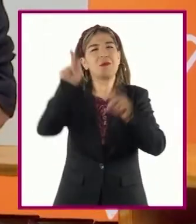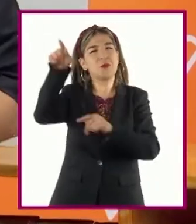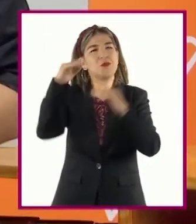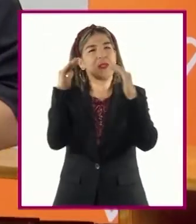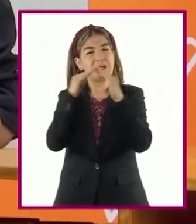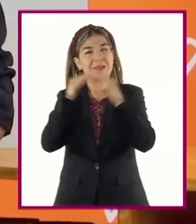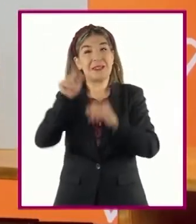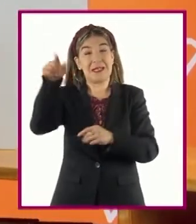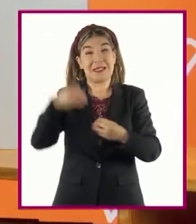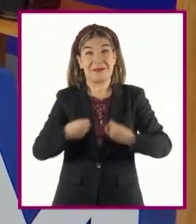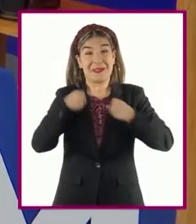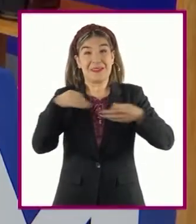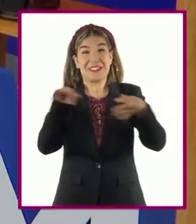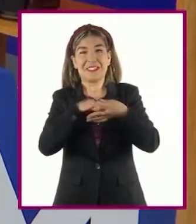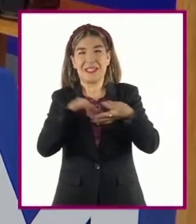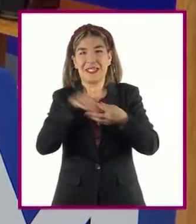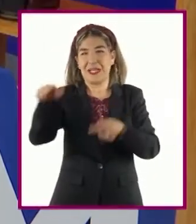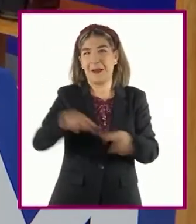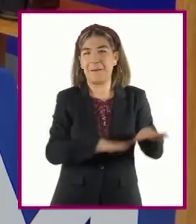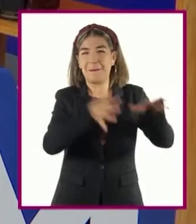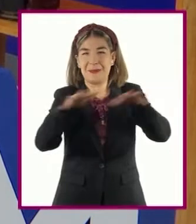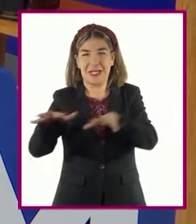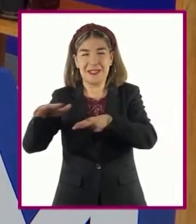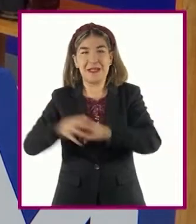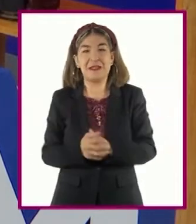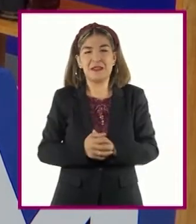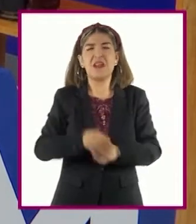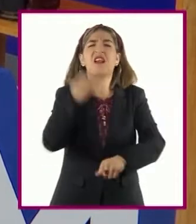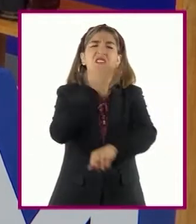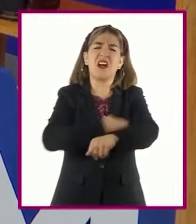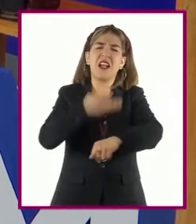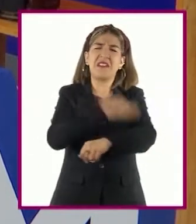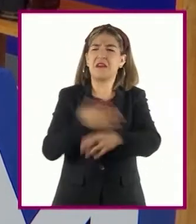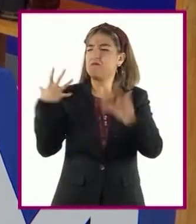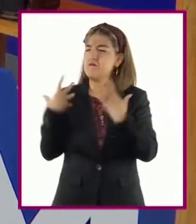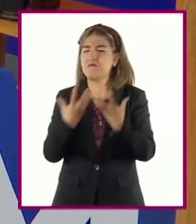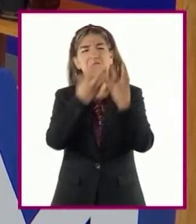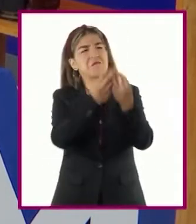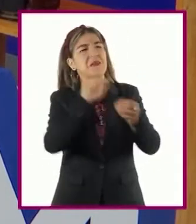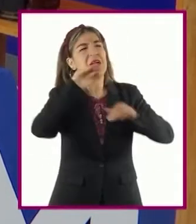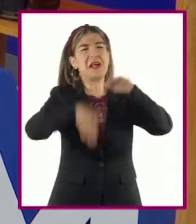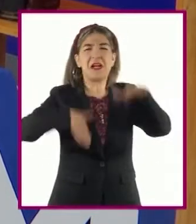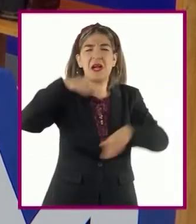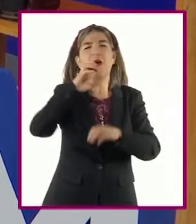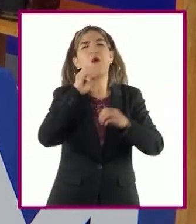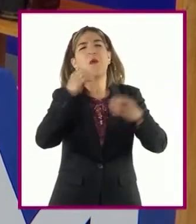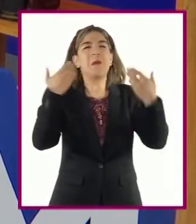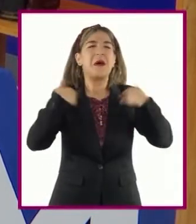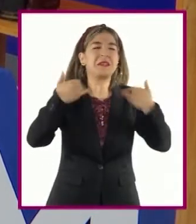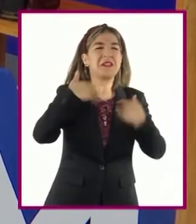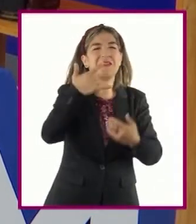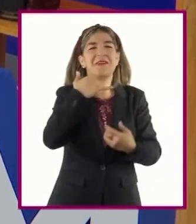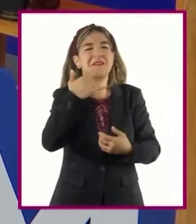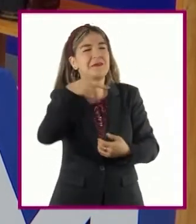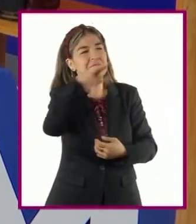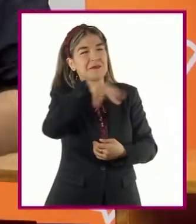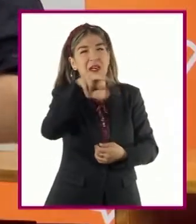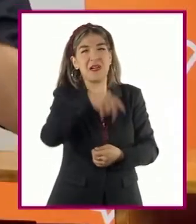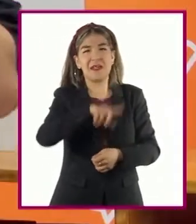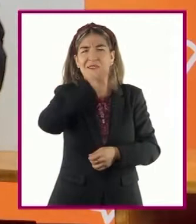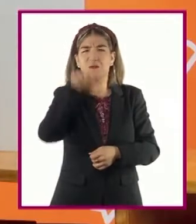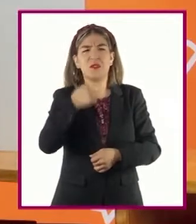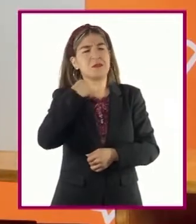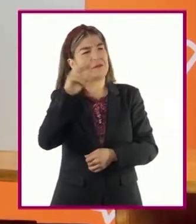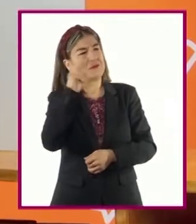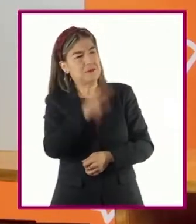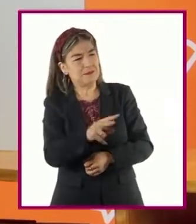Ellos viven cerca de la playa y por las tardes íbamos a nadar o darnos una vuelta, pero la verdad quedé muy impresionado ya que